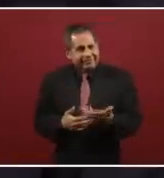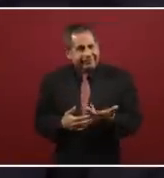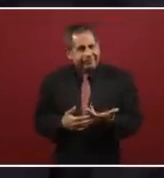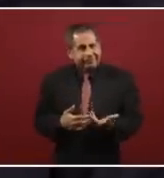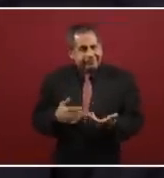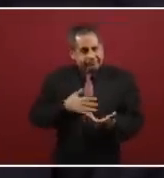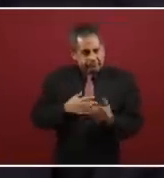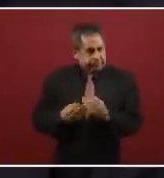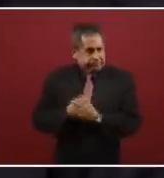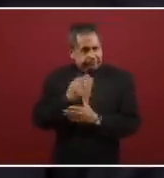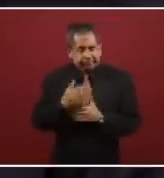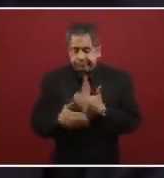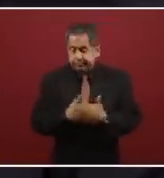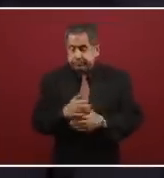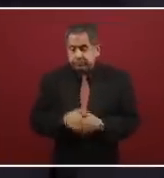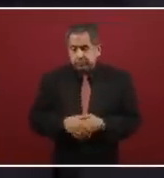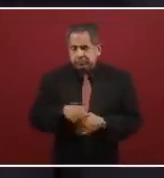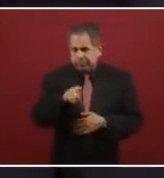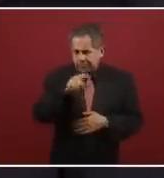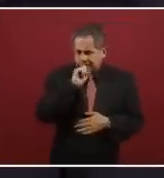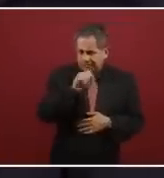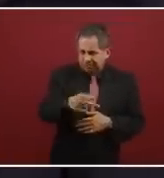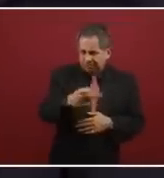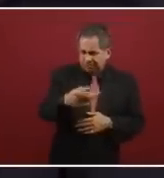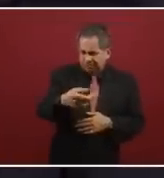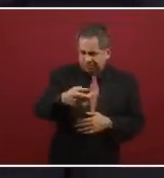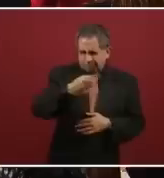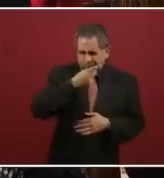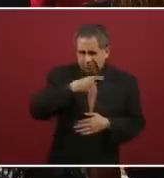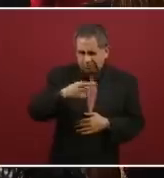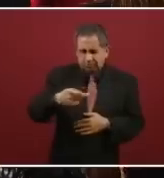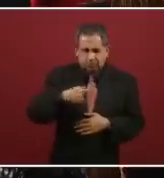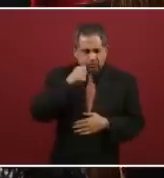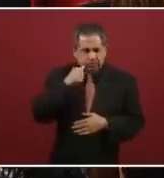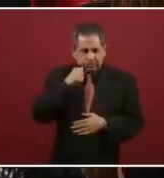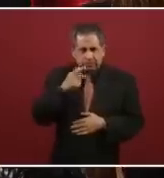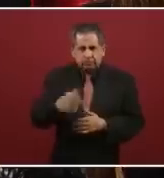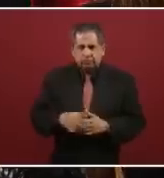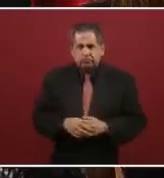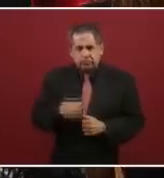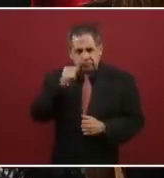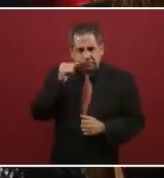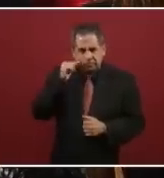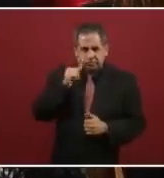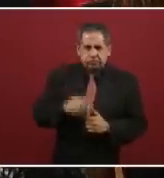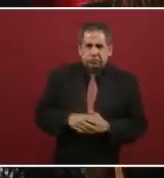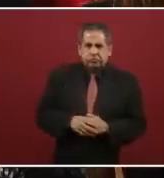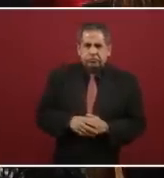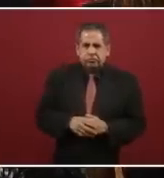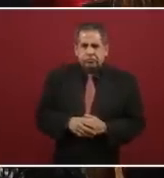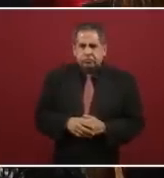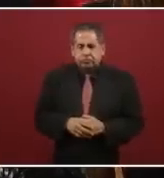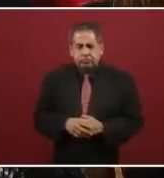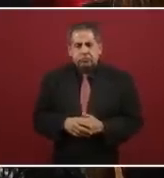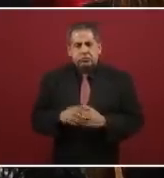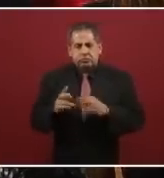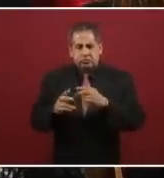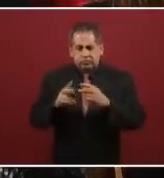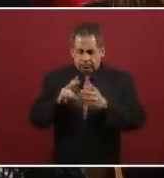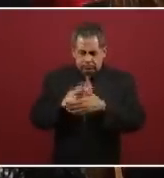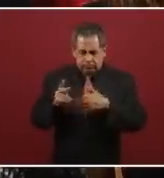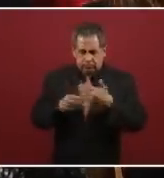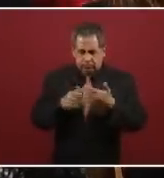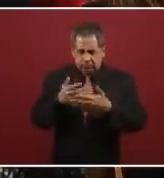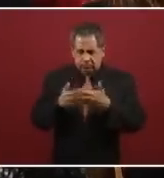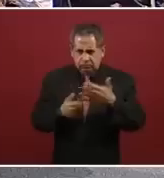proceder. Pero tú me planteaste algo ayer. Sí, de bajo palabra le reitero la pregunta. A